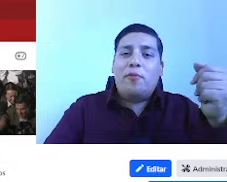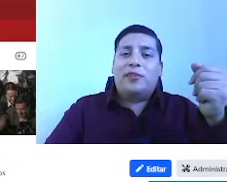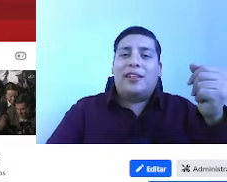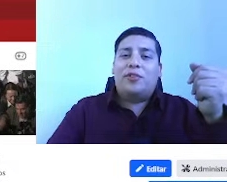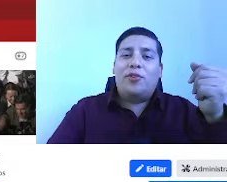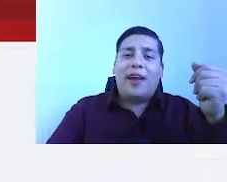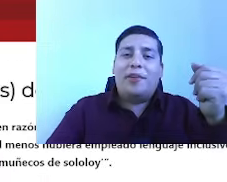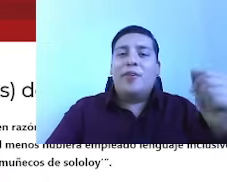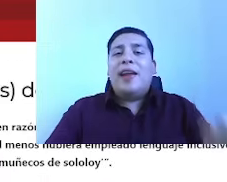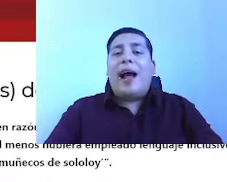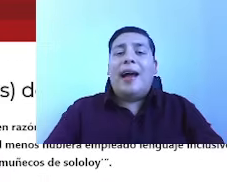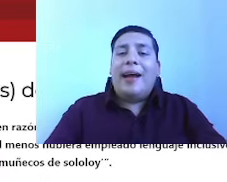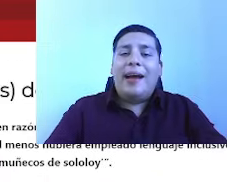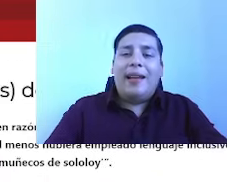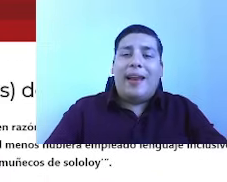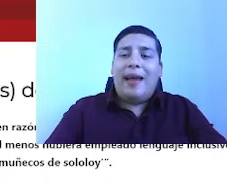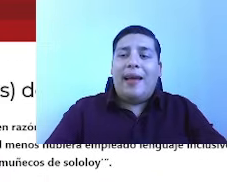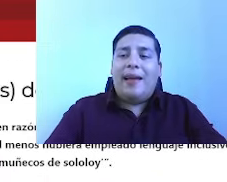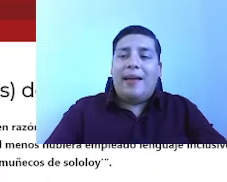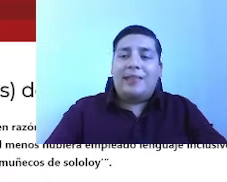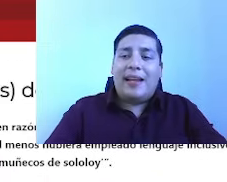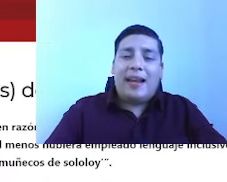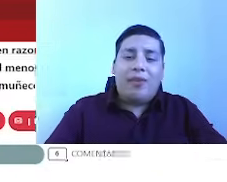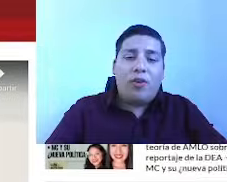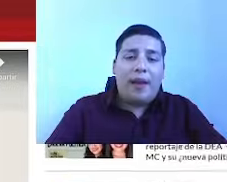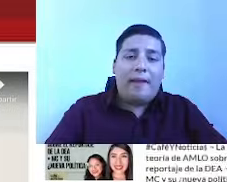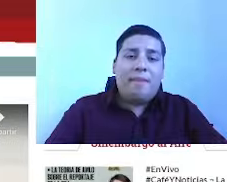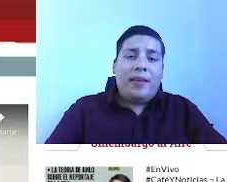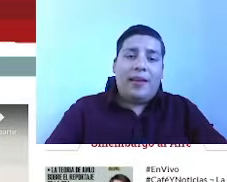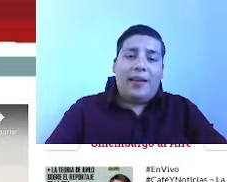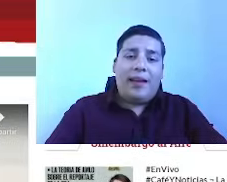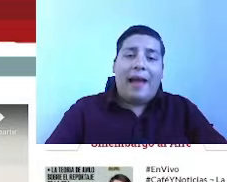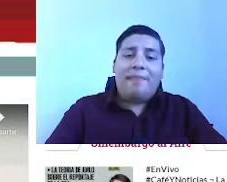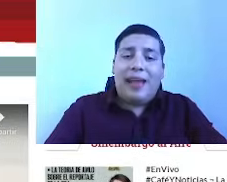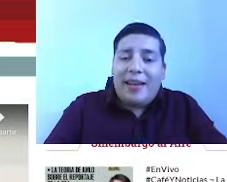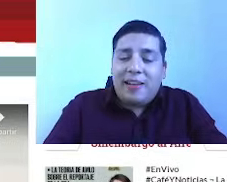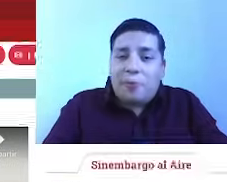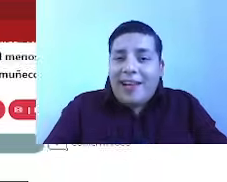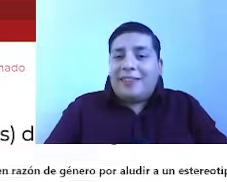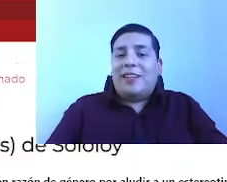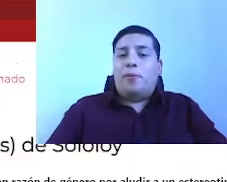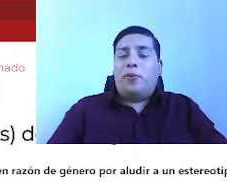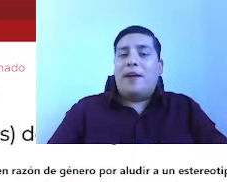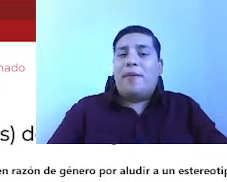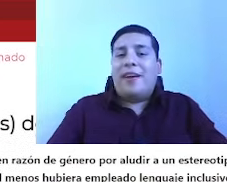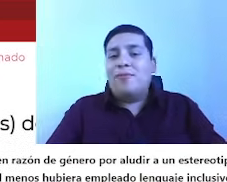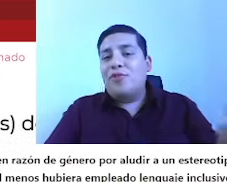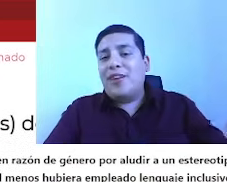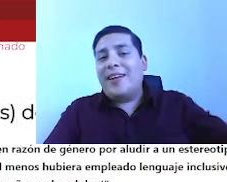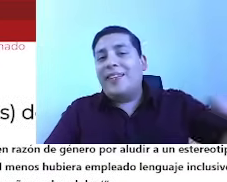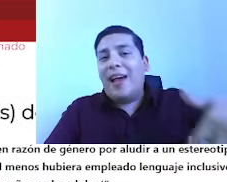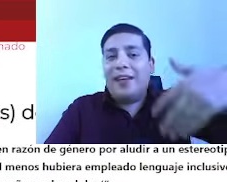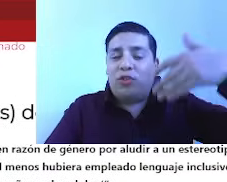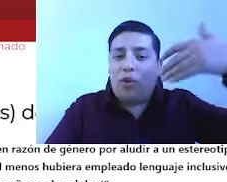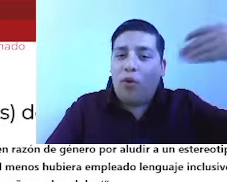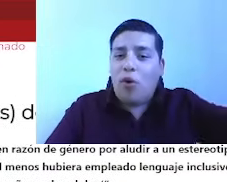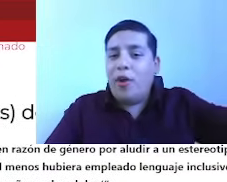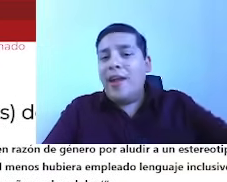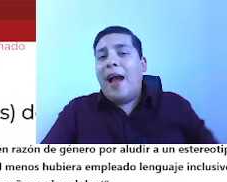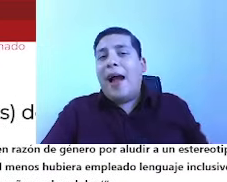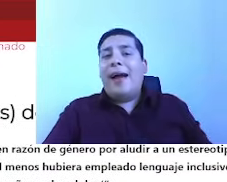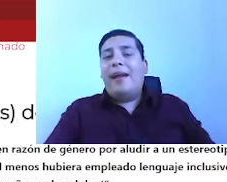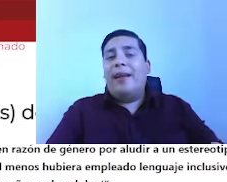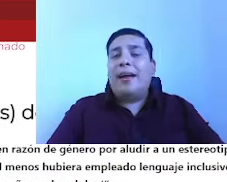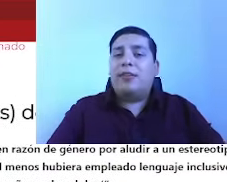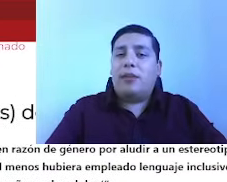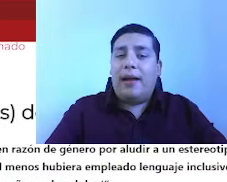Recordemos cómo sancionaron a la senadora Antares Vázquez por llamar muñequita de